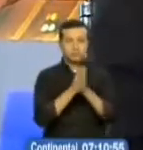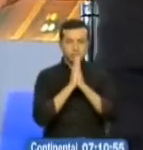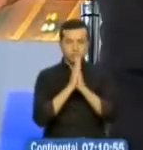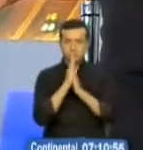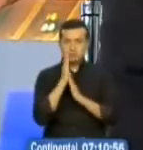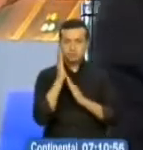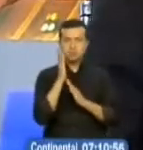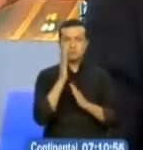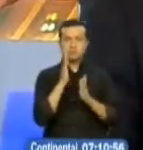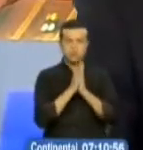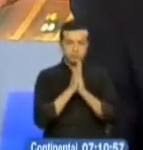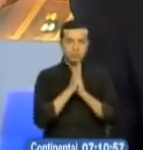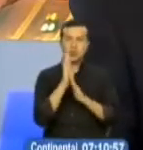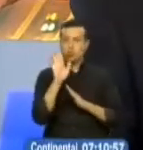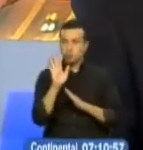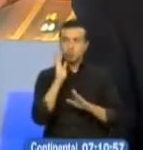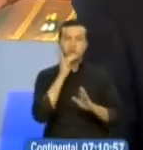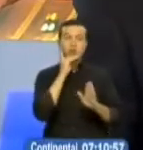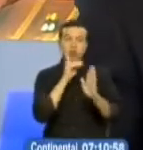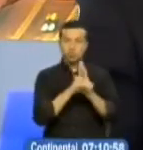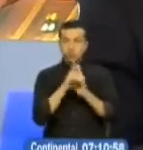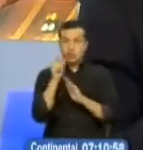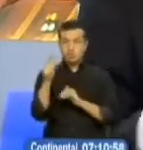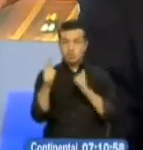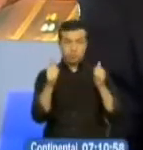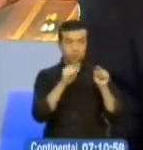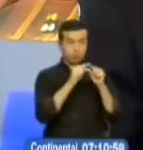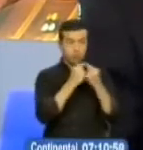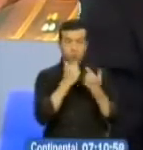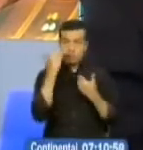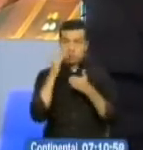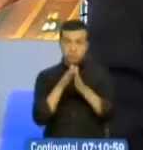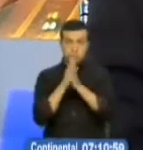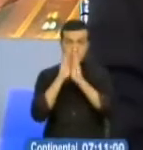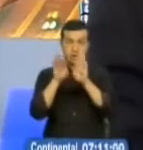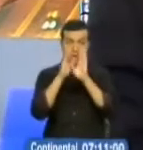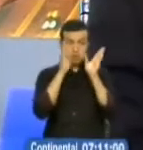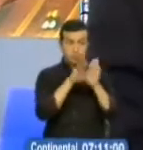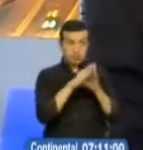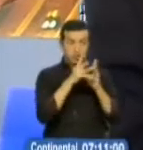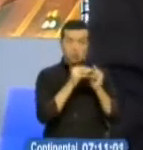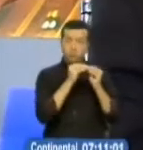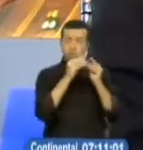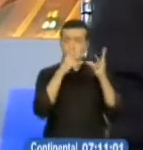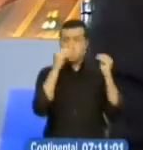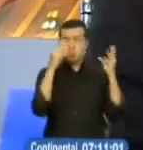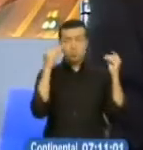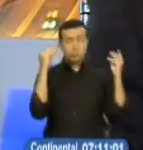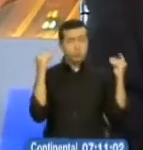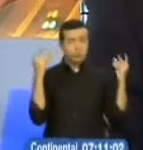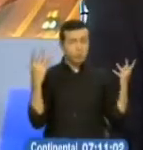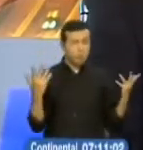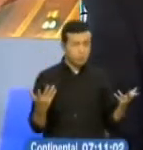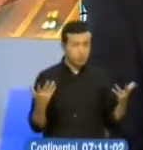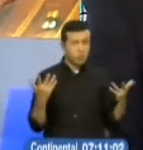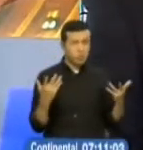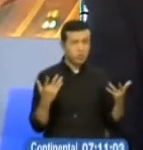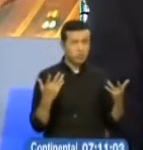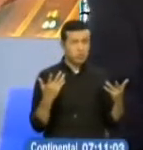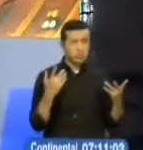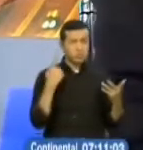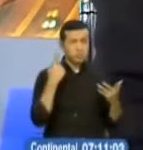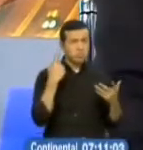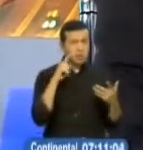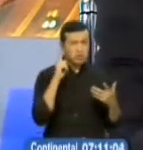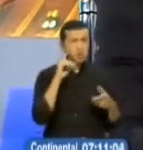o por la presentación de impugnaciones el tamaño de la muestra es tan representativo o sería tan representativo que